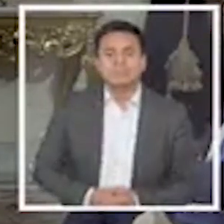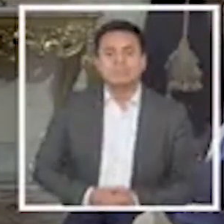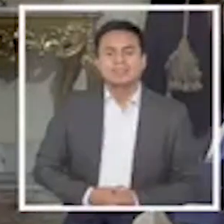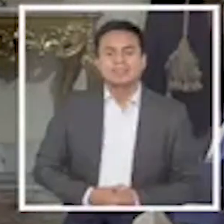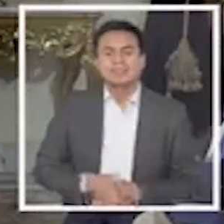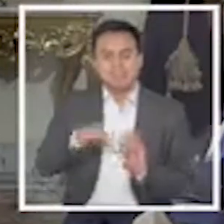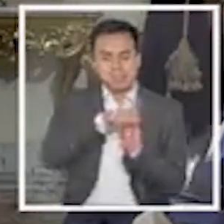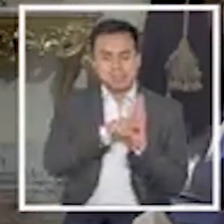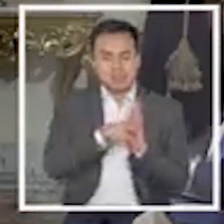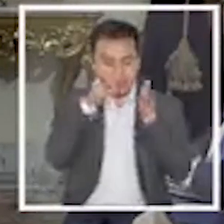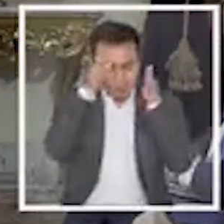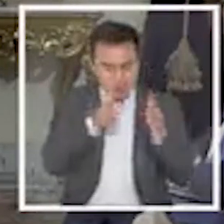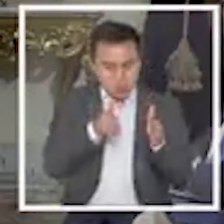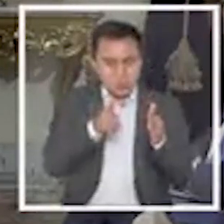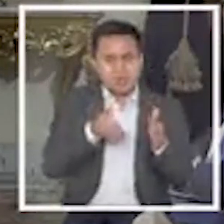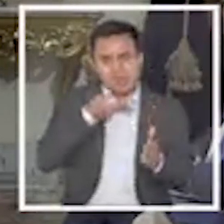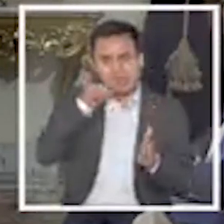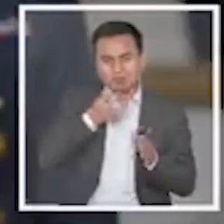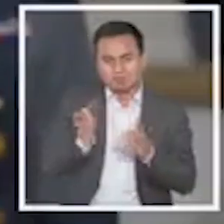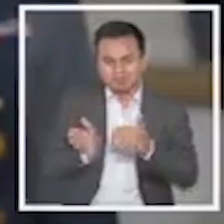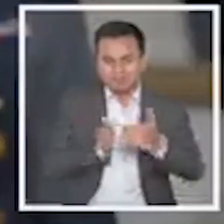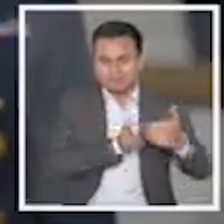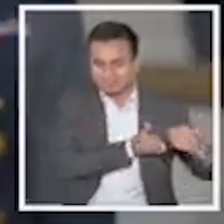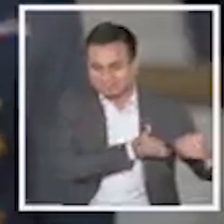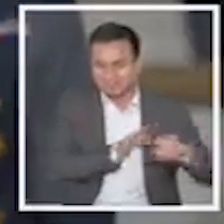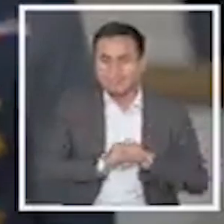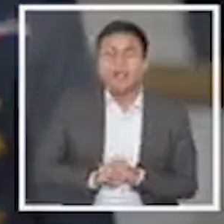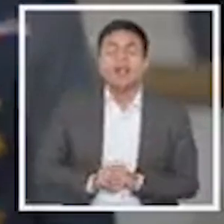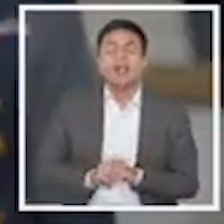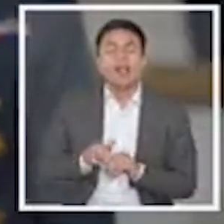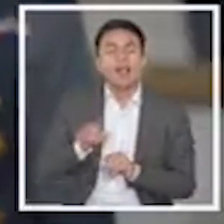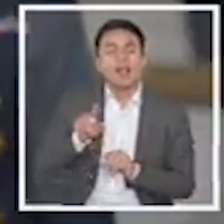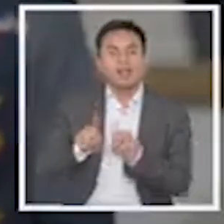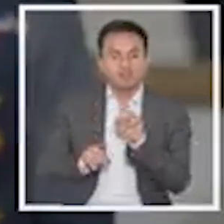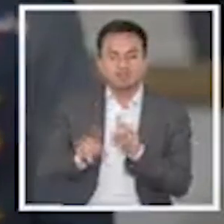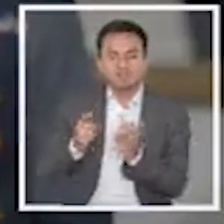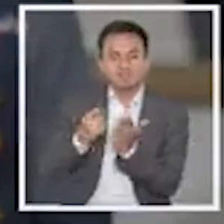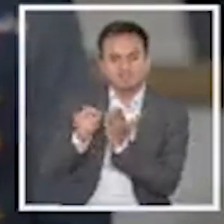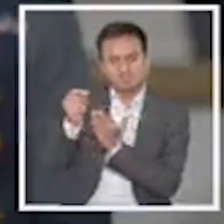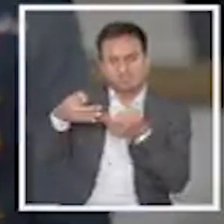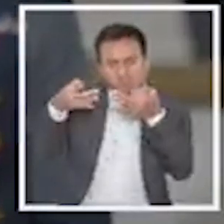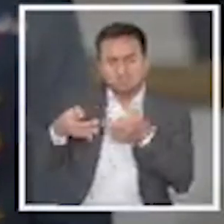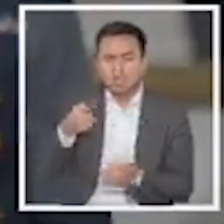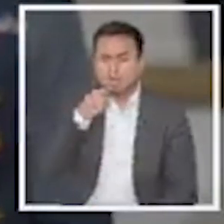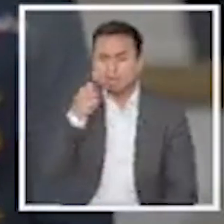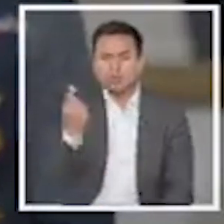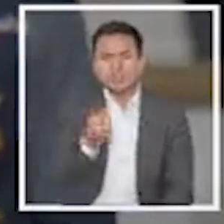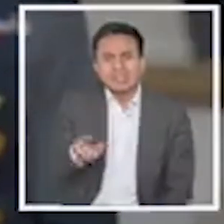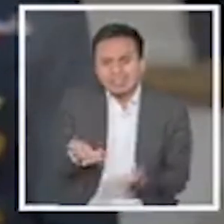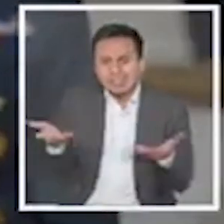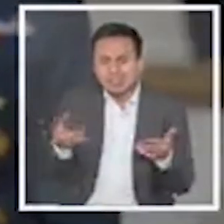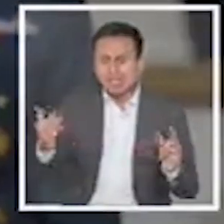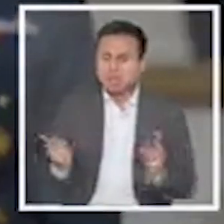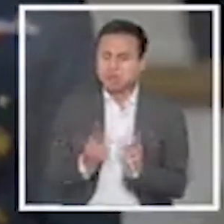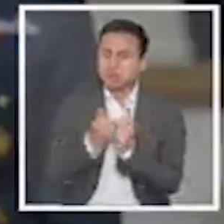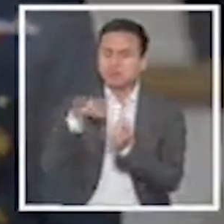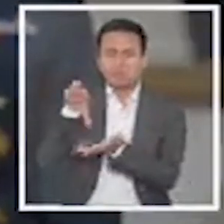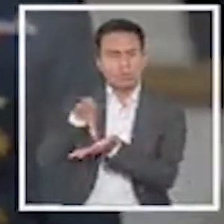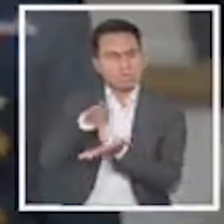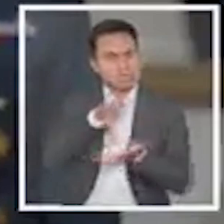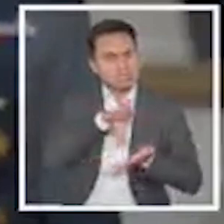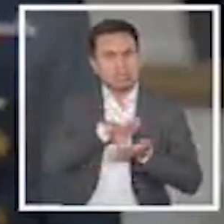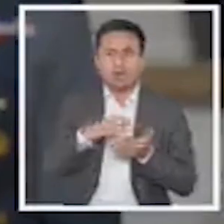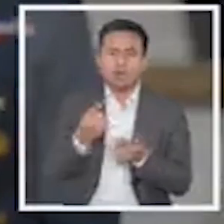saliendo del protocolo del discurso. Hay quienes legítimamente se preguntan de qué sirven estos encuentros